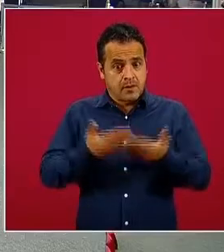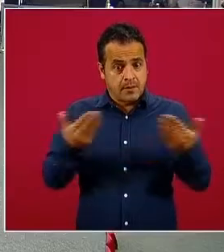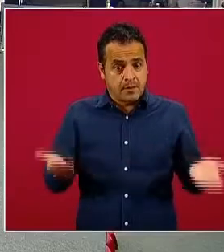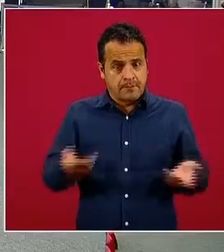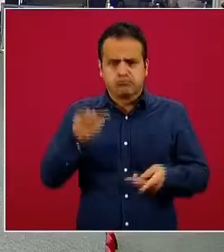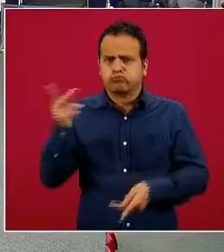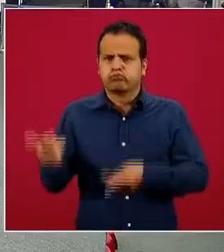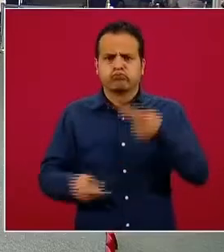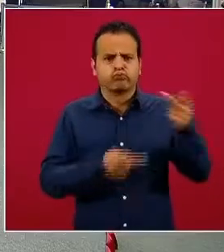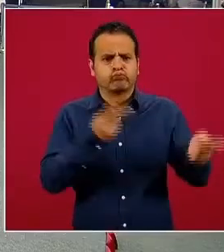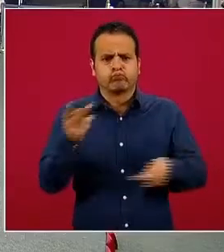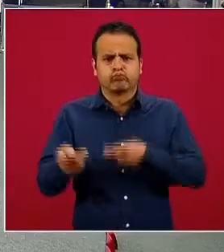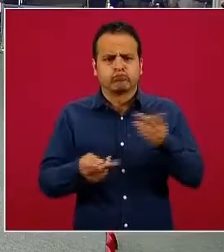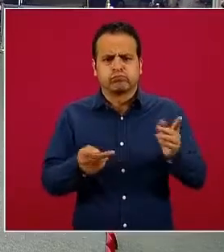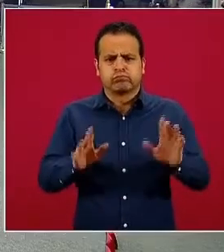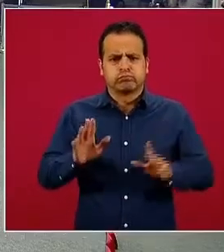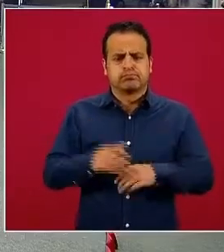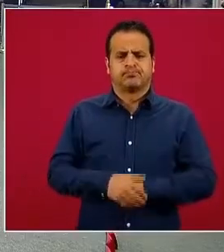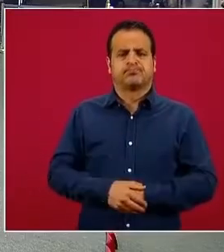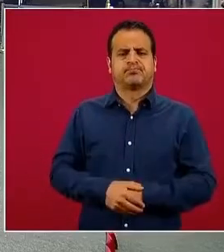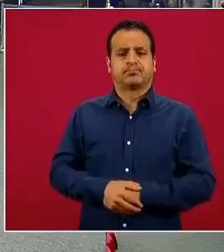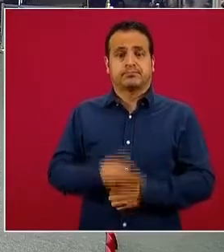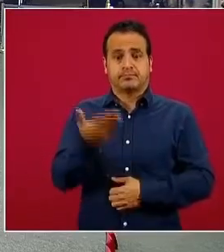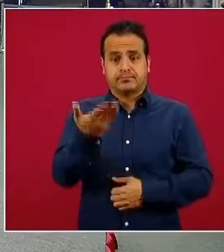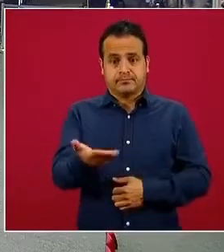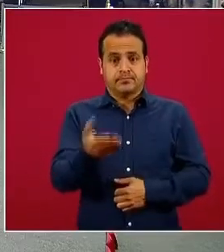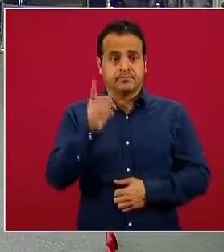comentarios. Empezamos con Liliana Noble, de